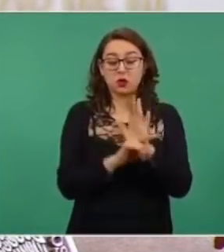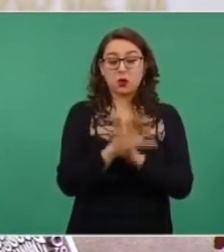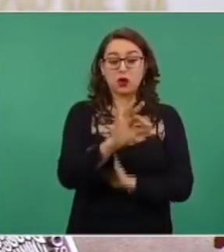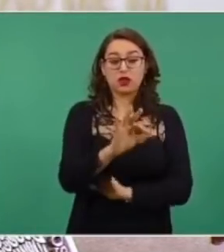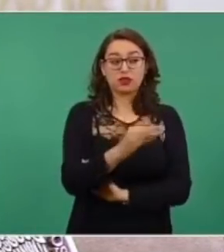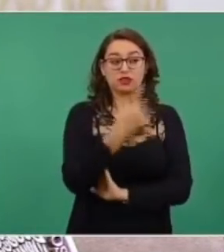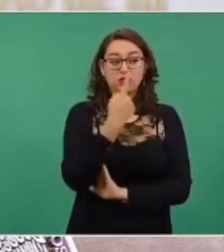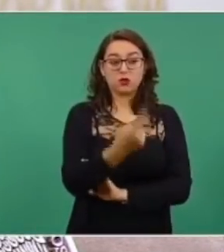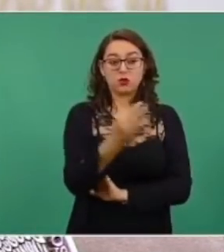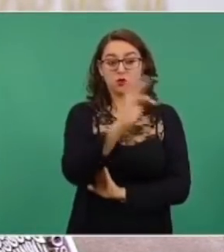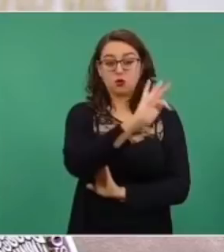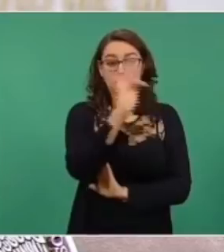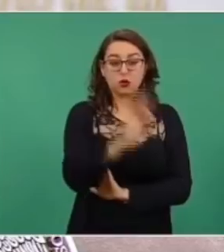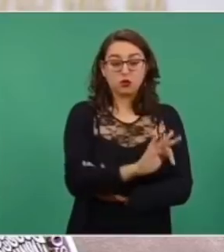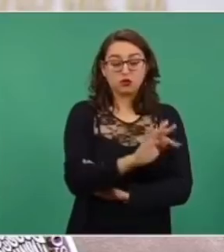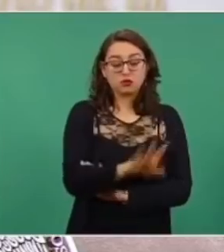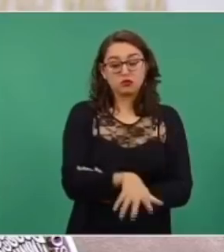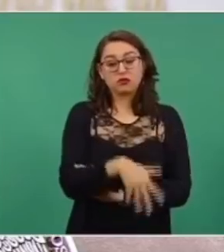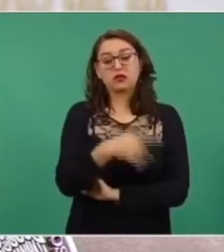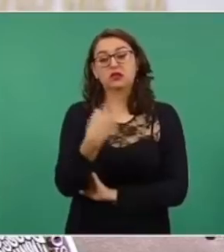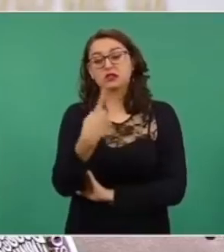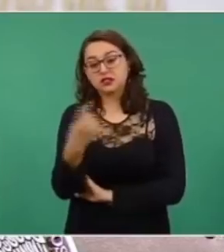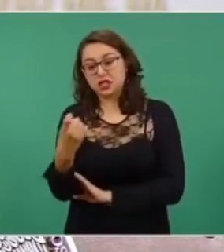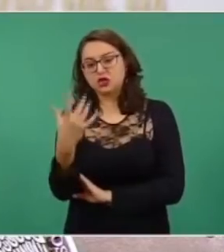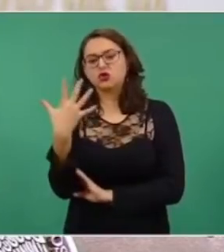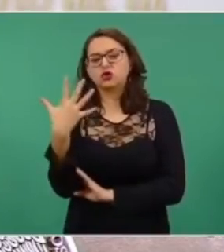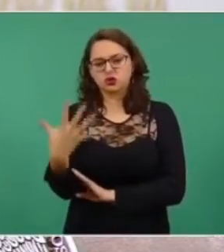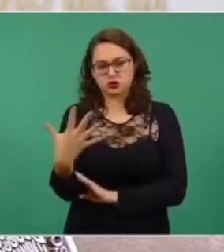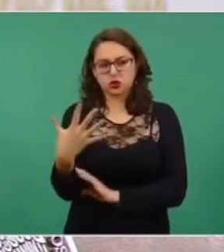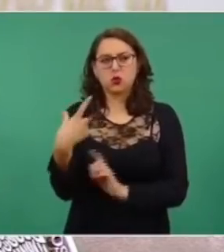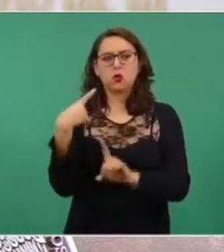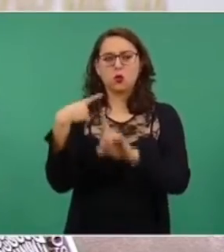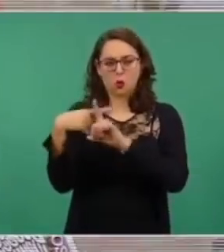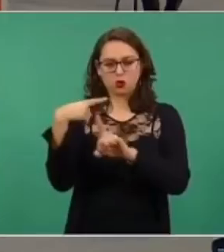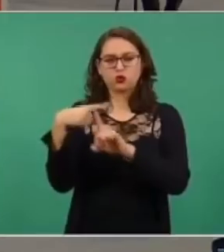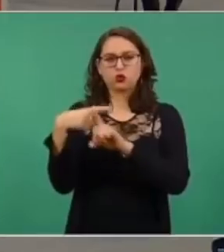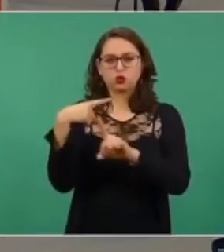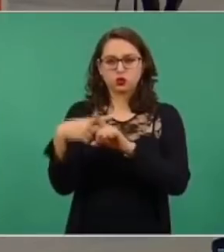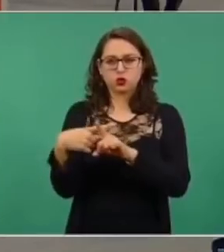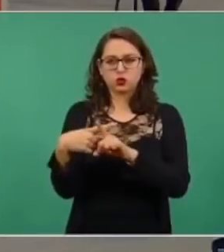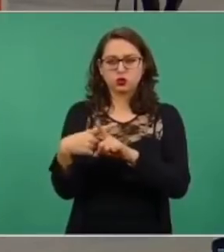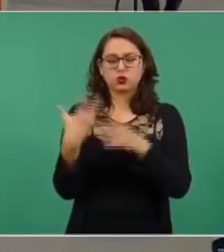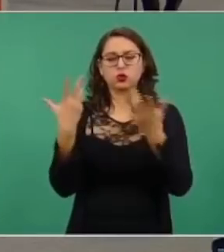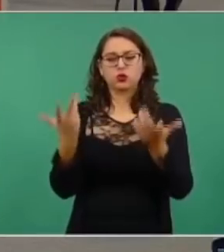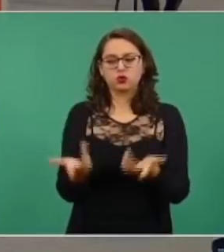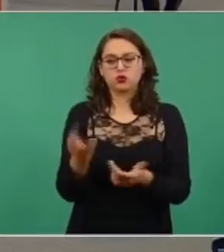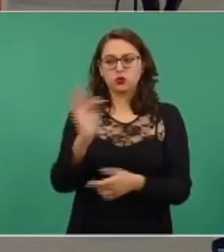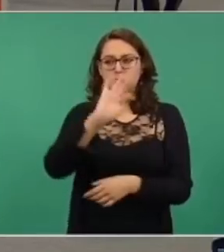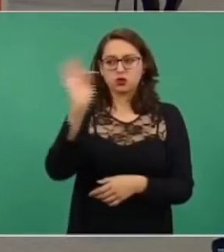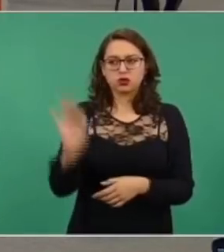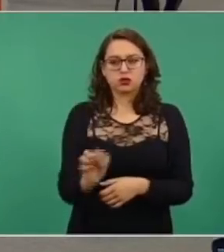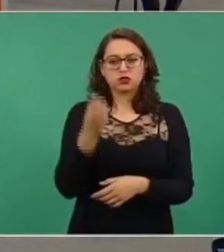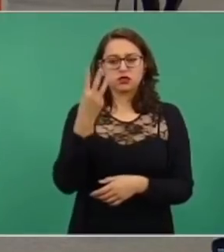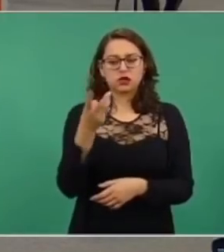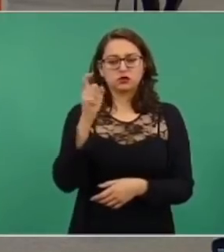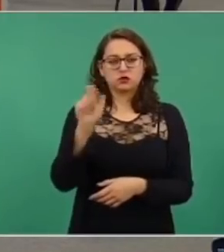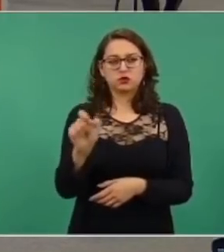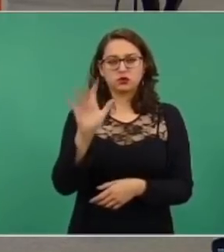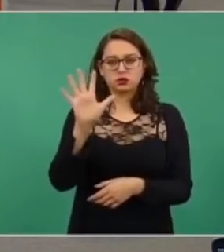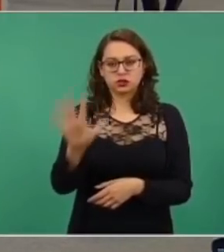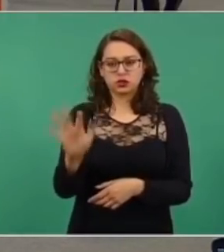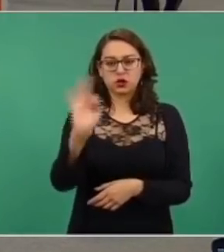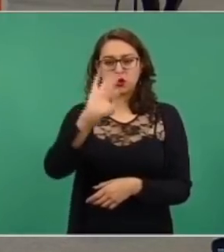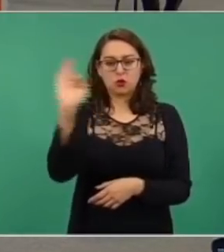41.65%. frente a 105 notas positivas, que equivale al 3.5%.